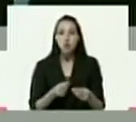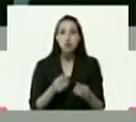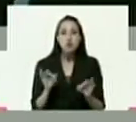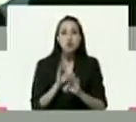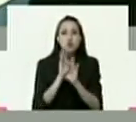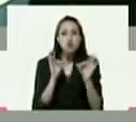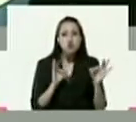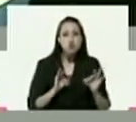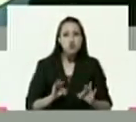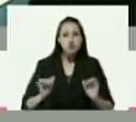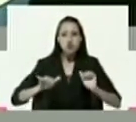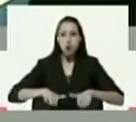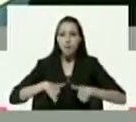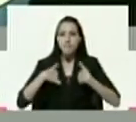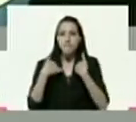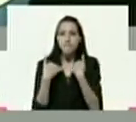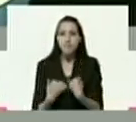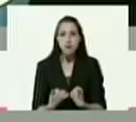al menos